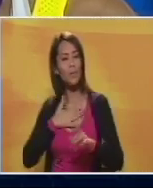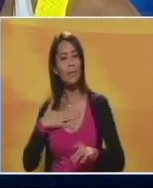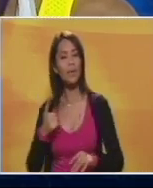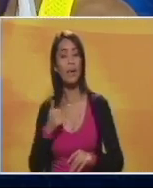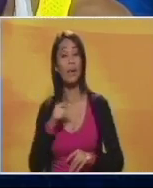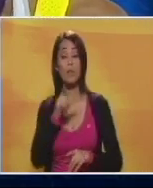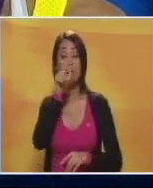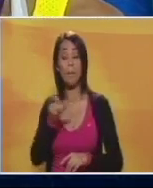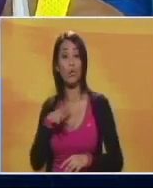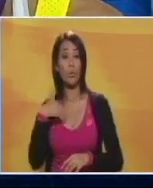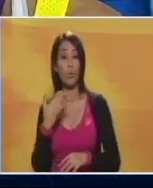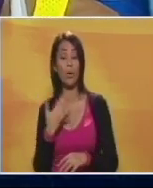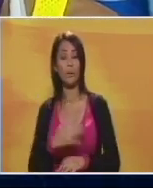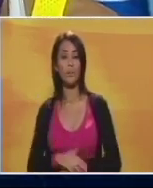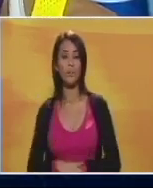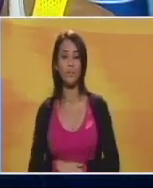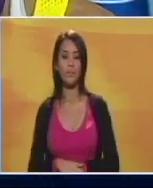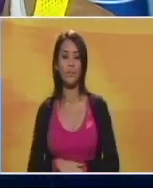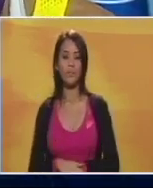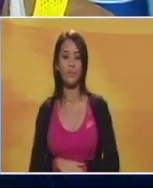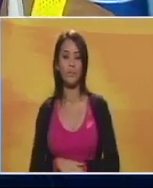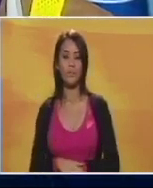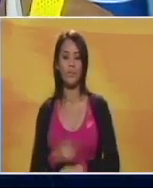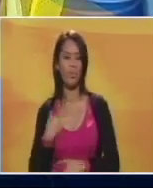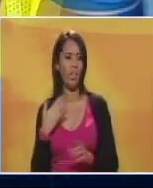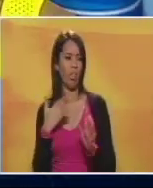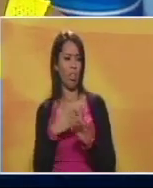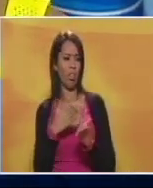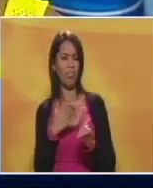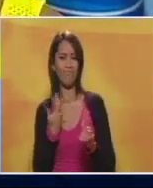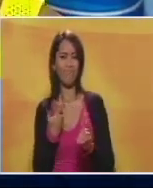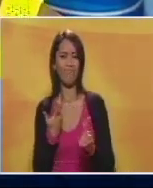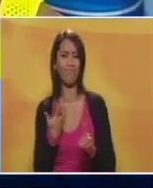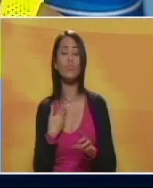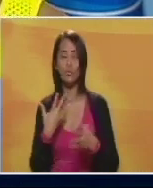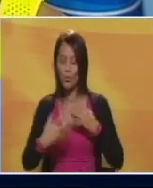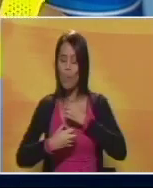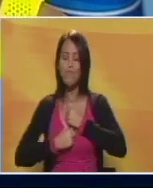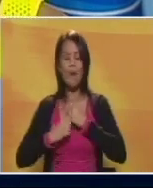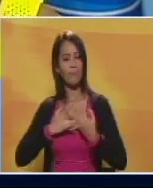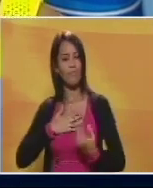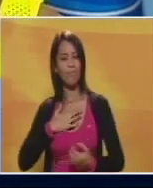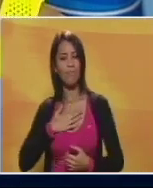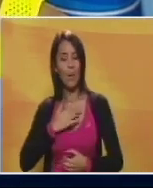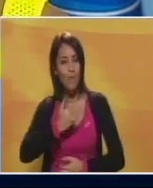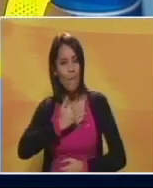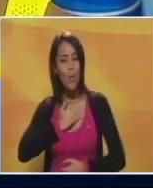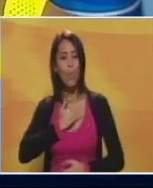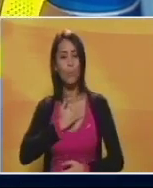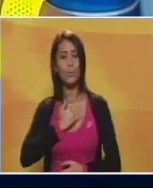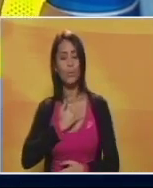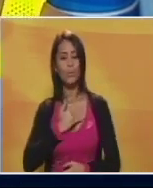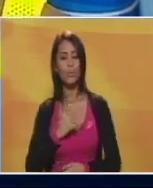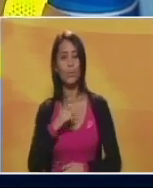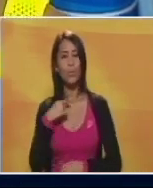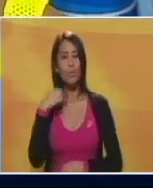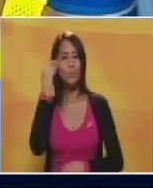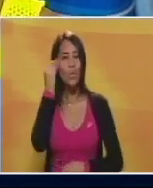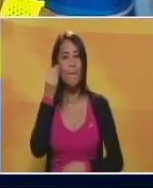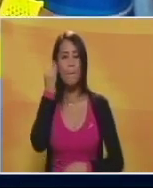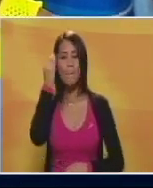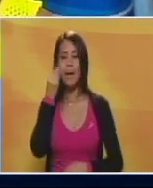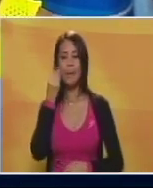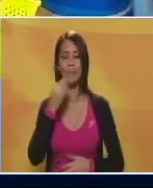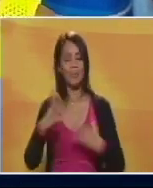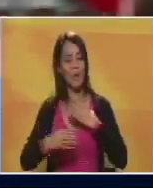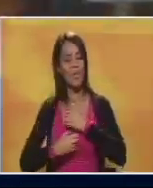esa persona no puede, va a tratar de ponerte por el piso. Cree en ti, cree en lo que tú eres, cree en lo que sientes y